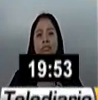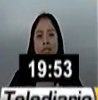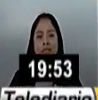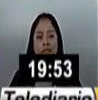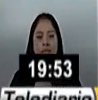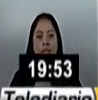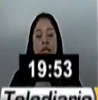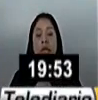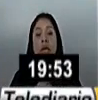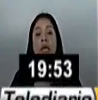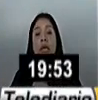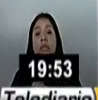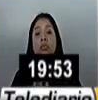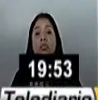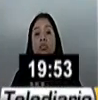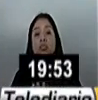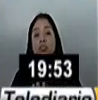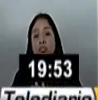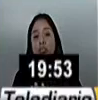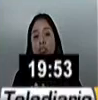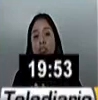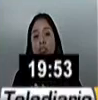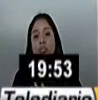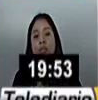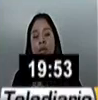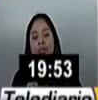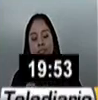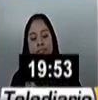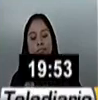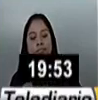y su amistad